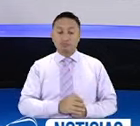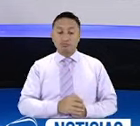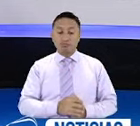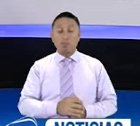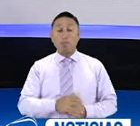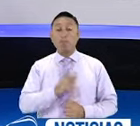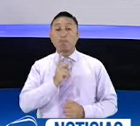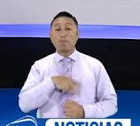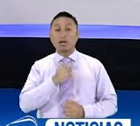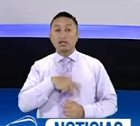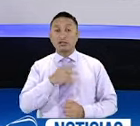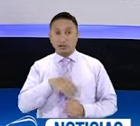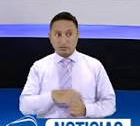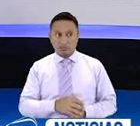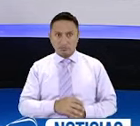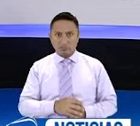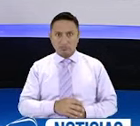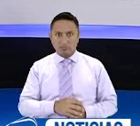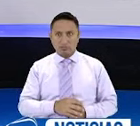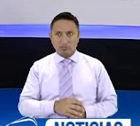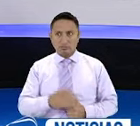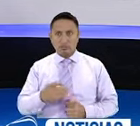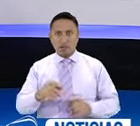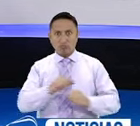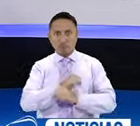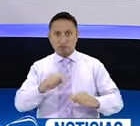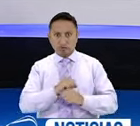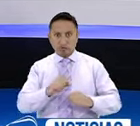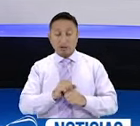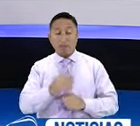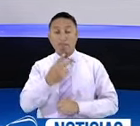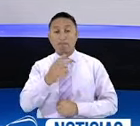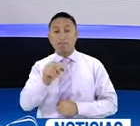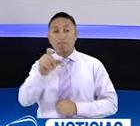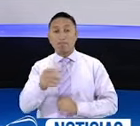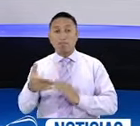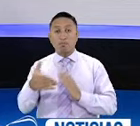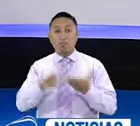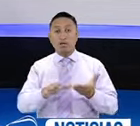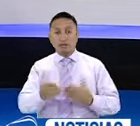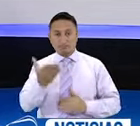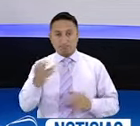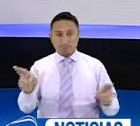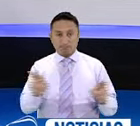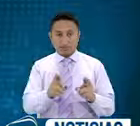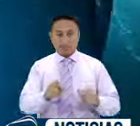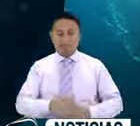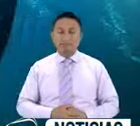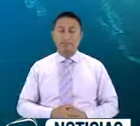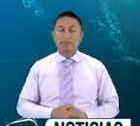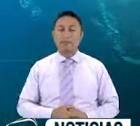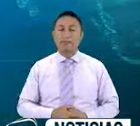de atentados deja al menos 20 fallecidos. Más en el siguiente resumen.